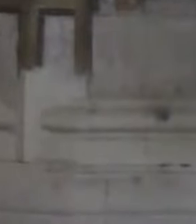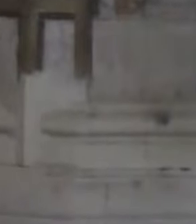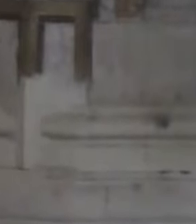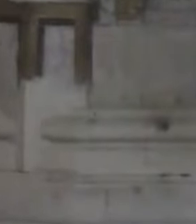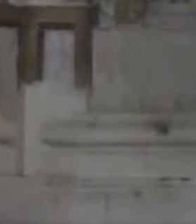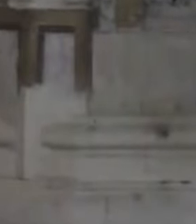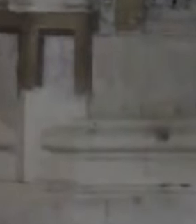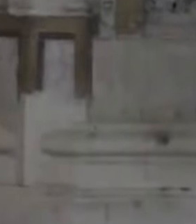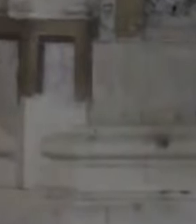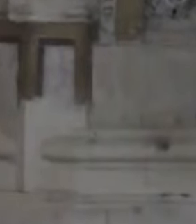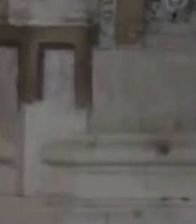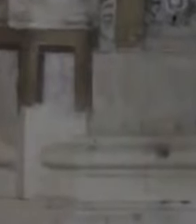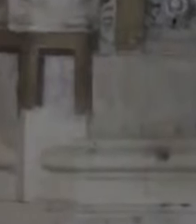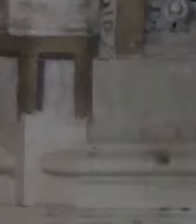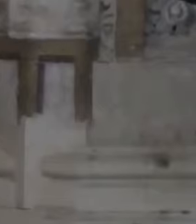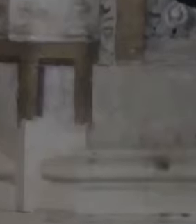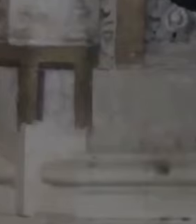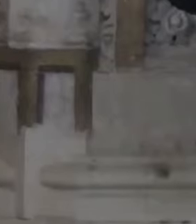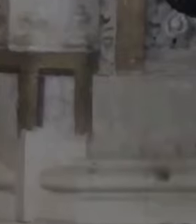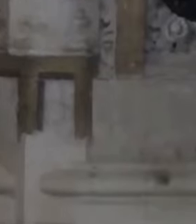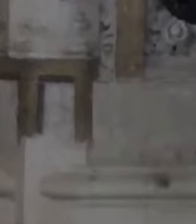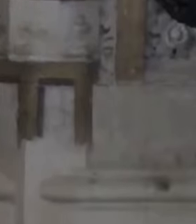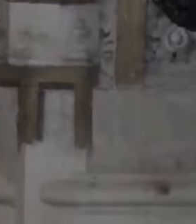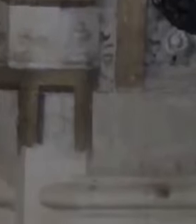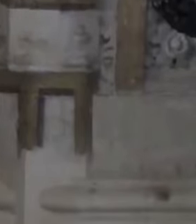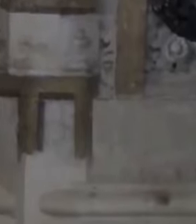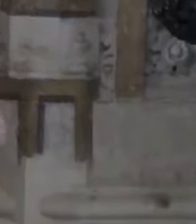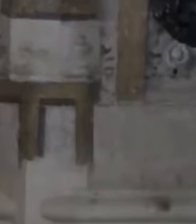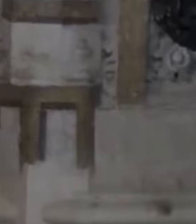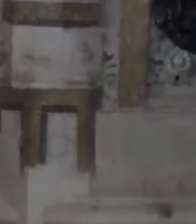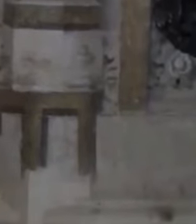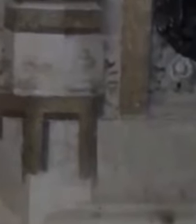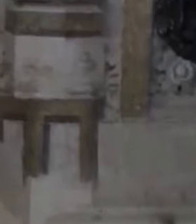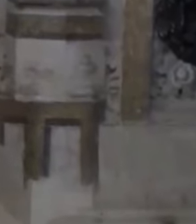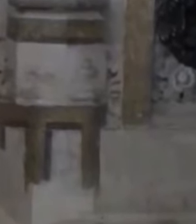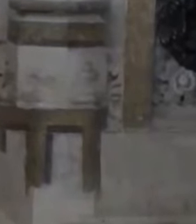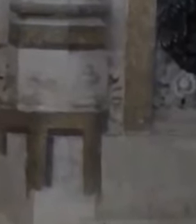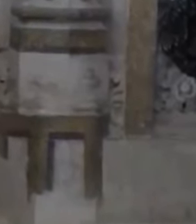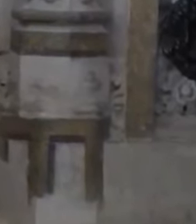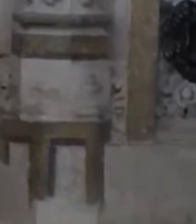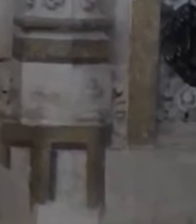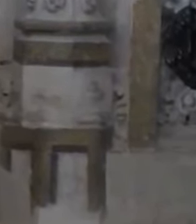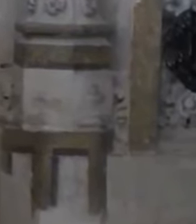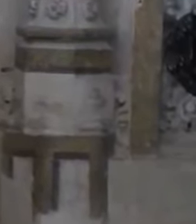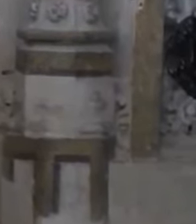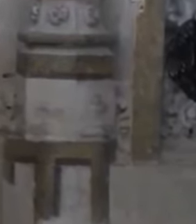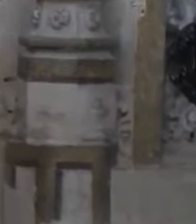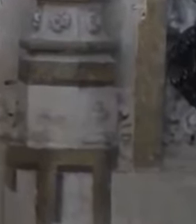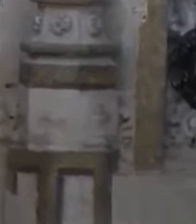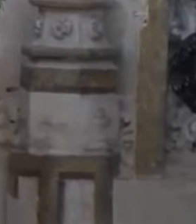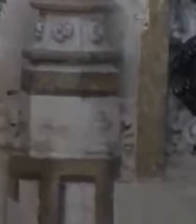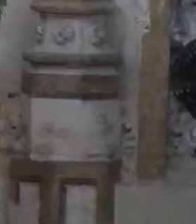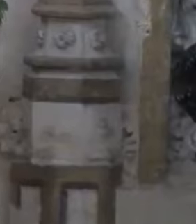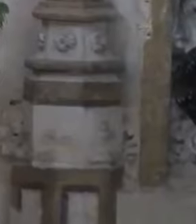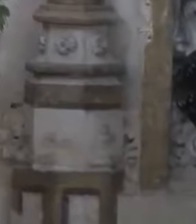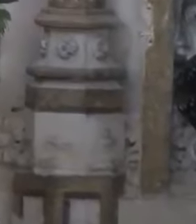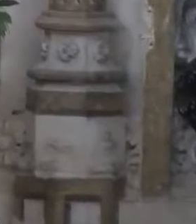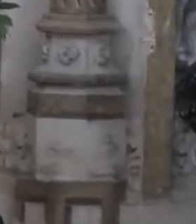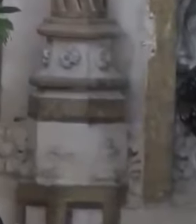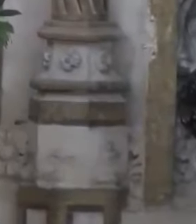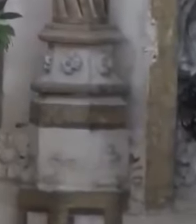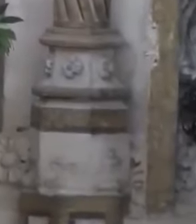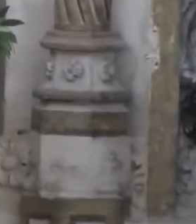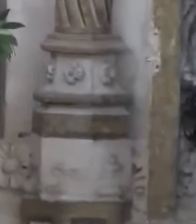Córdoba también María santísima es Refugio de pecadores auxilio de